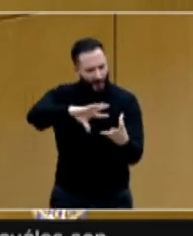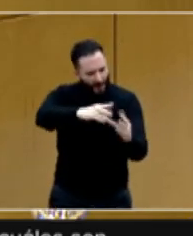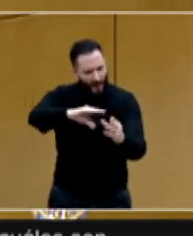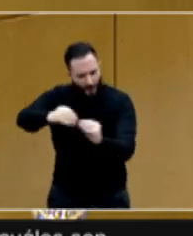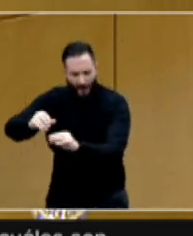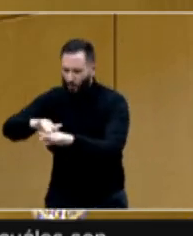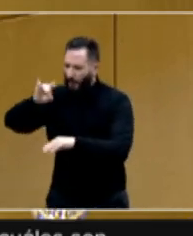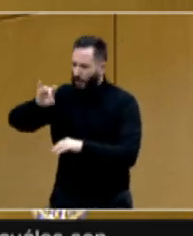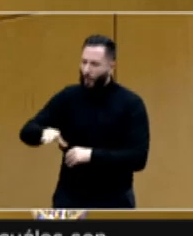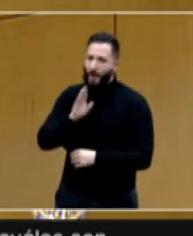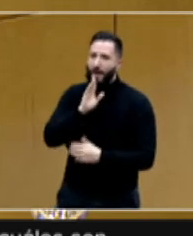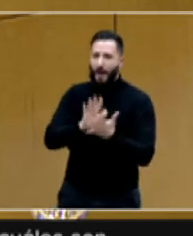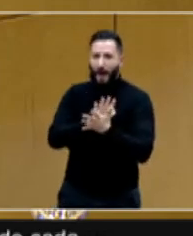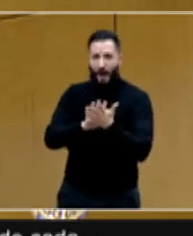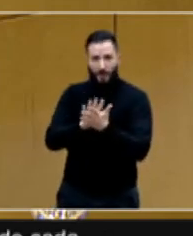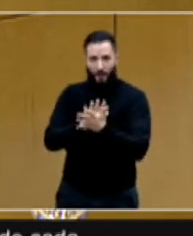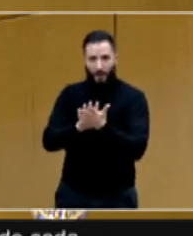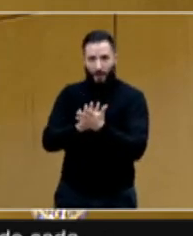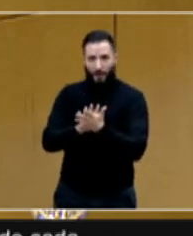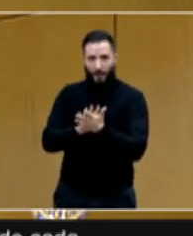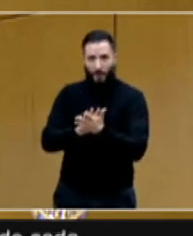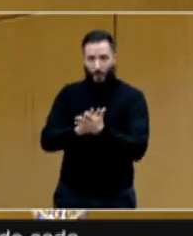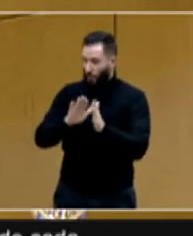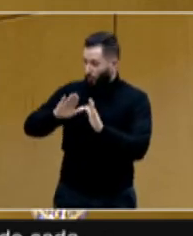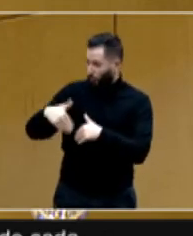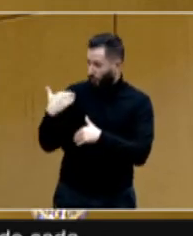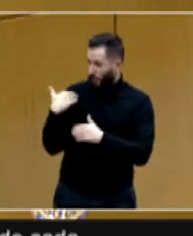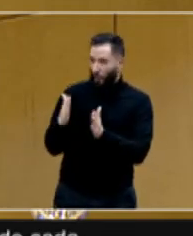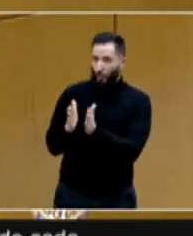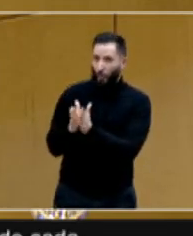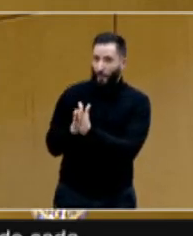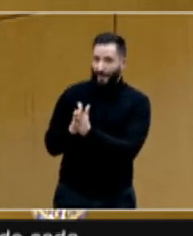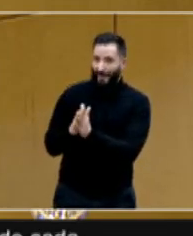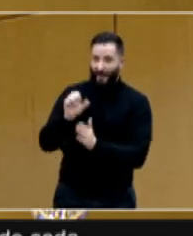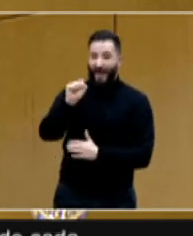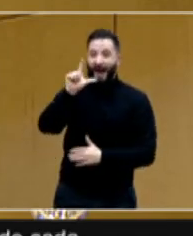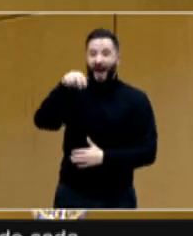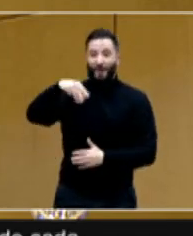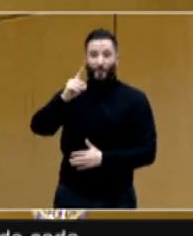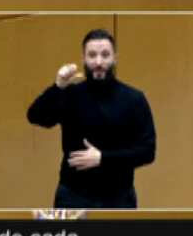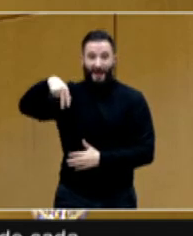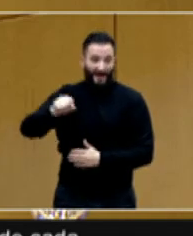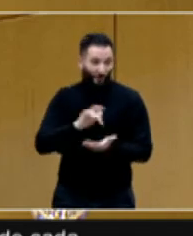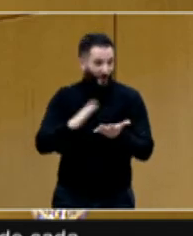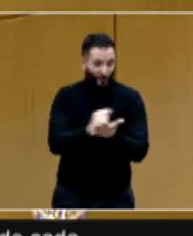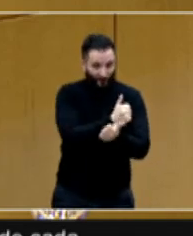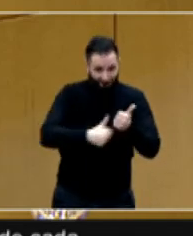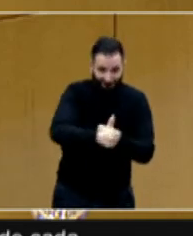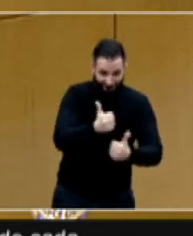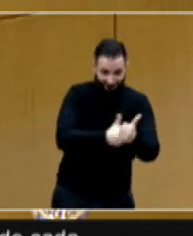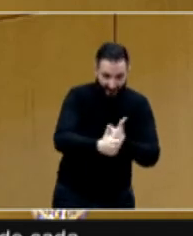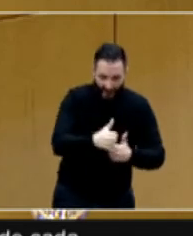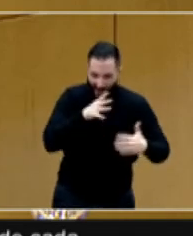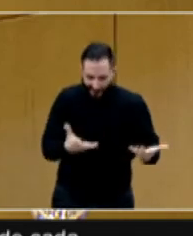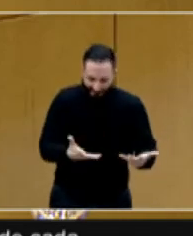aquí se ha dicho lo mejor de acabar de ser el último es que puede uno recoger el patrimonio de lo que han dicho los demás los recoger también o partir